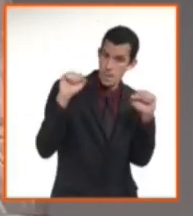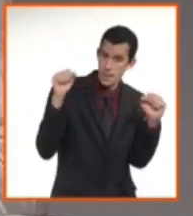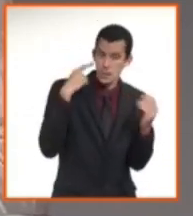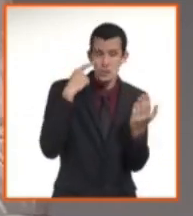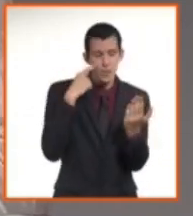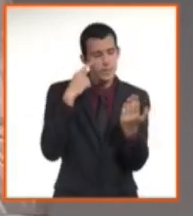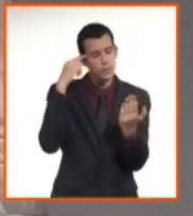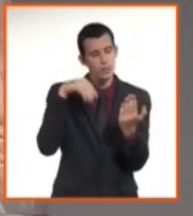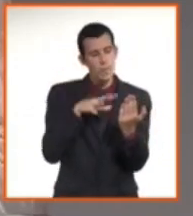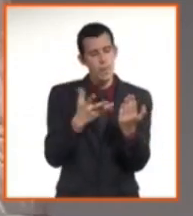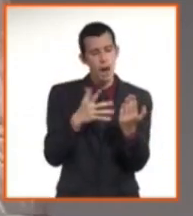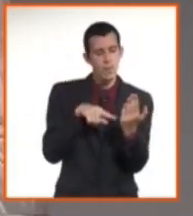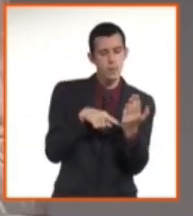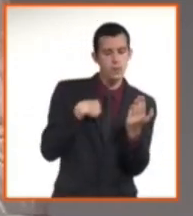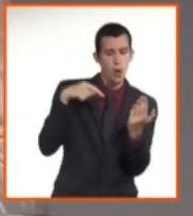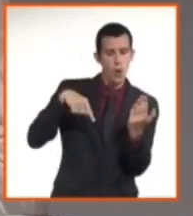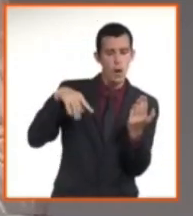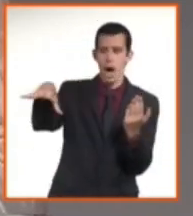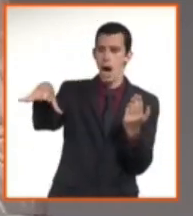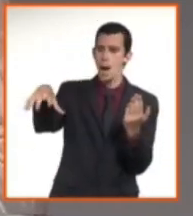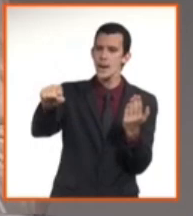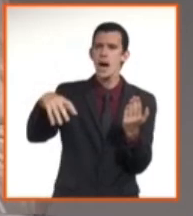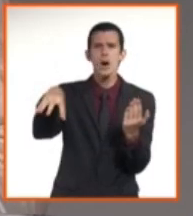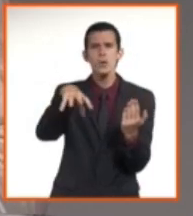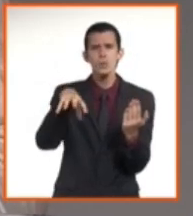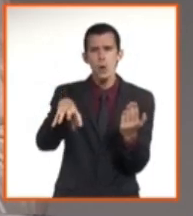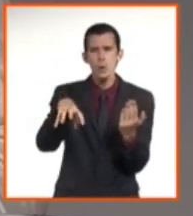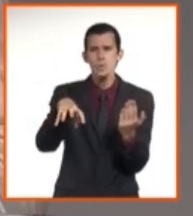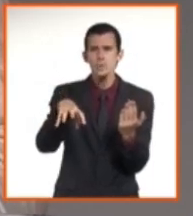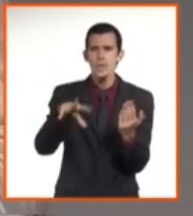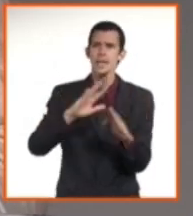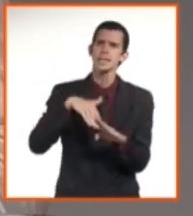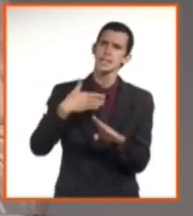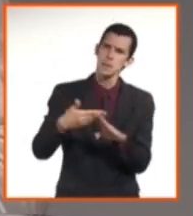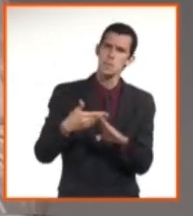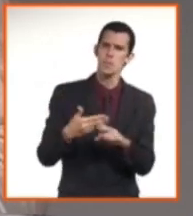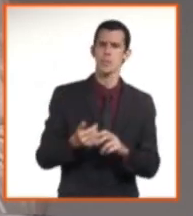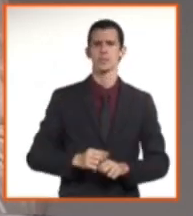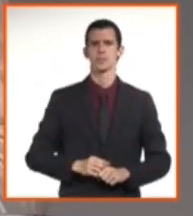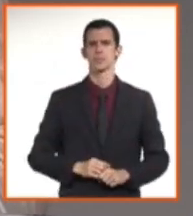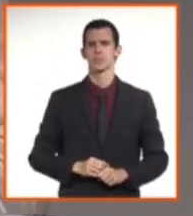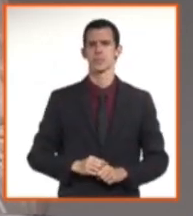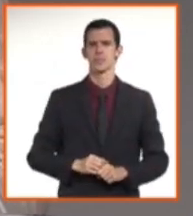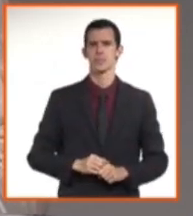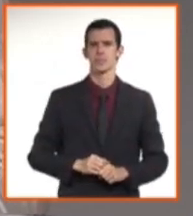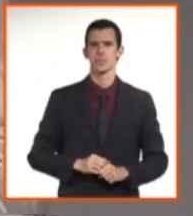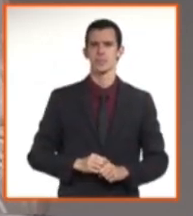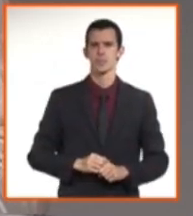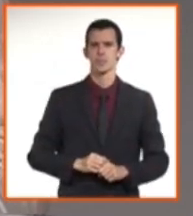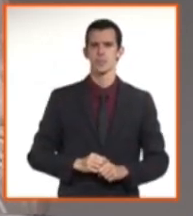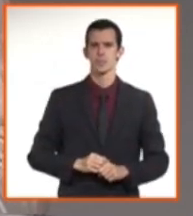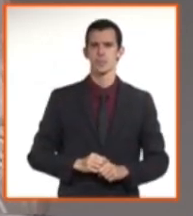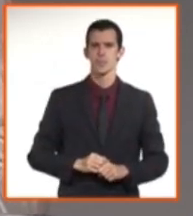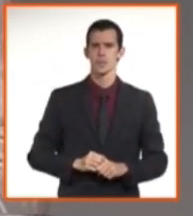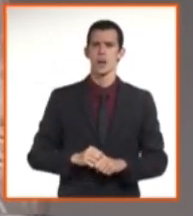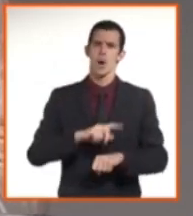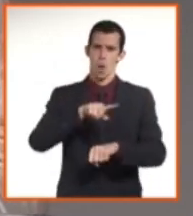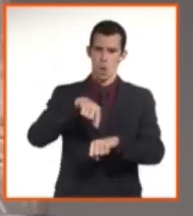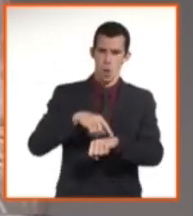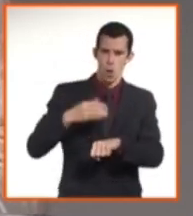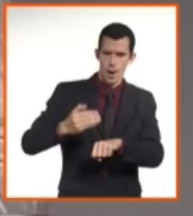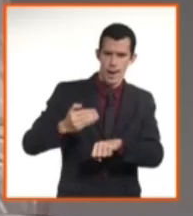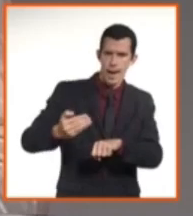sistema al amanecer del día, y después se actualiza en los diferentes horarios del día en base a